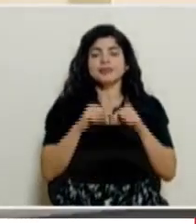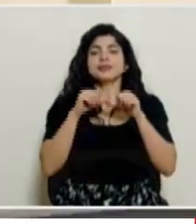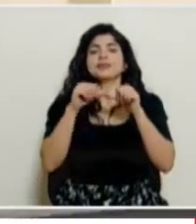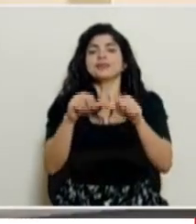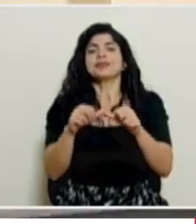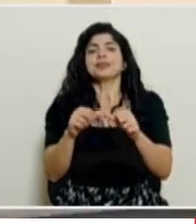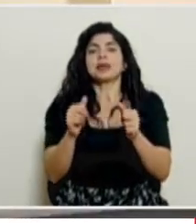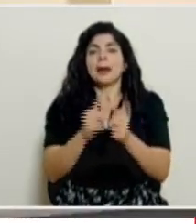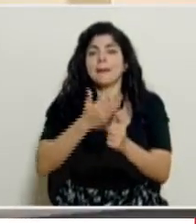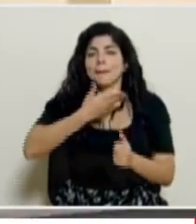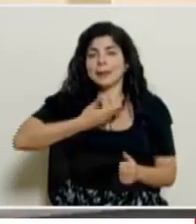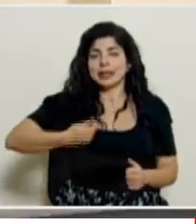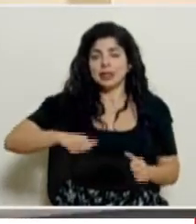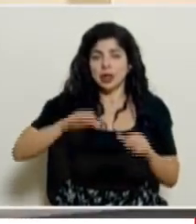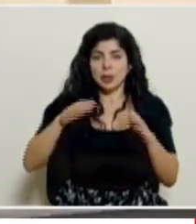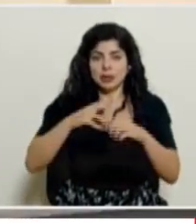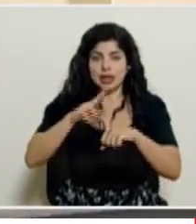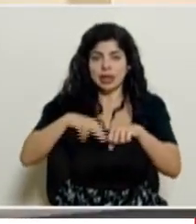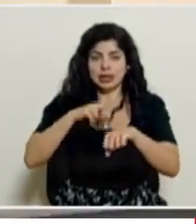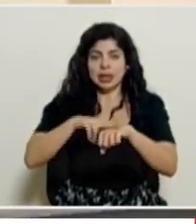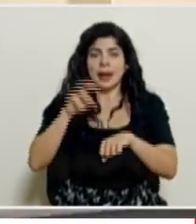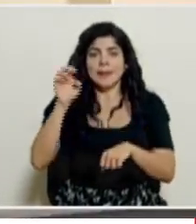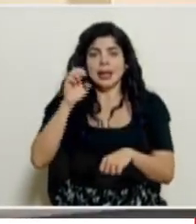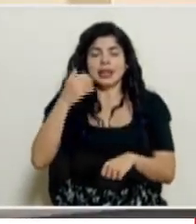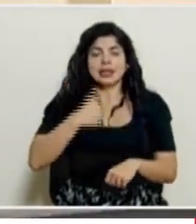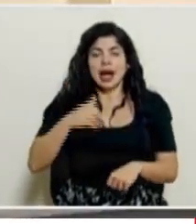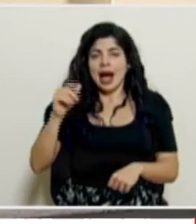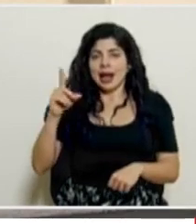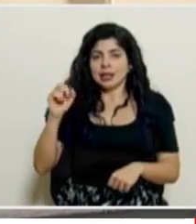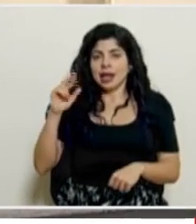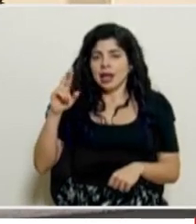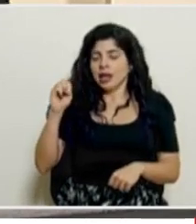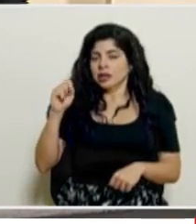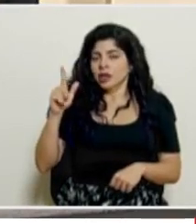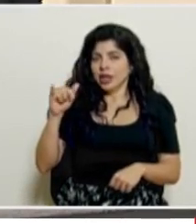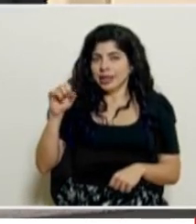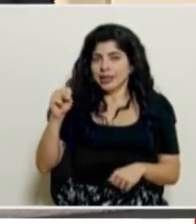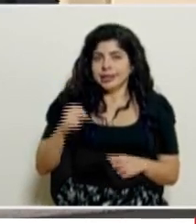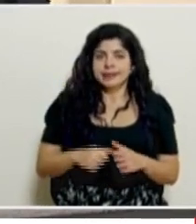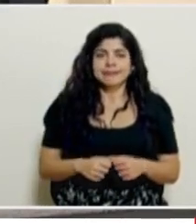Continuamos con el presidente de la Comisión Nacional de Emergencias, el señor Alexander Solís.